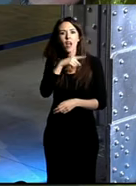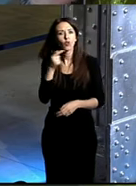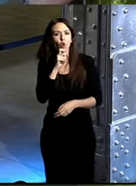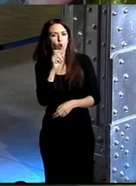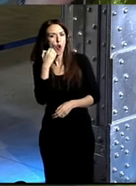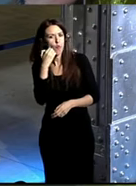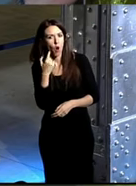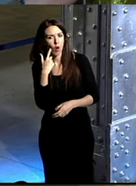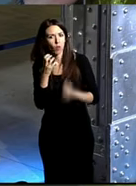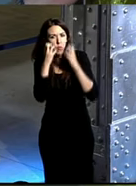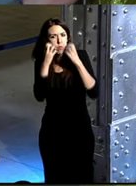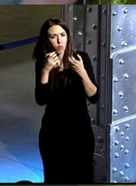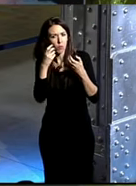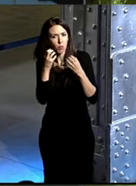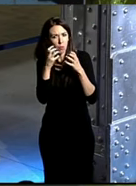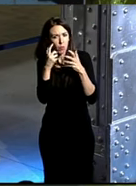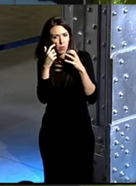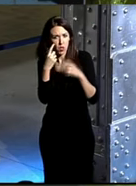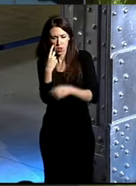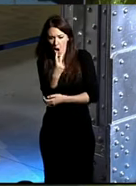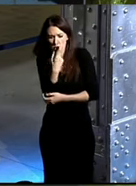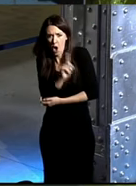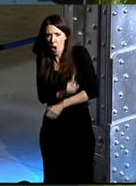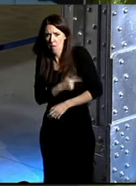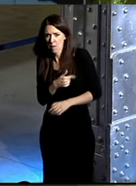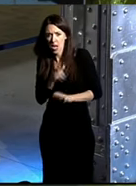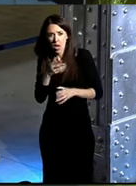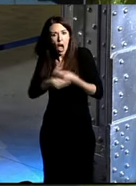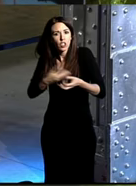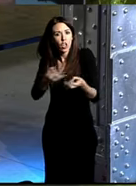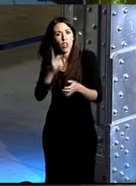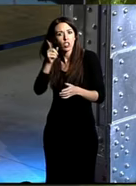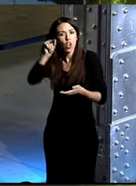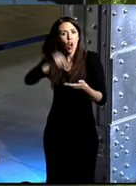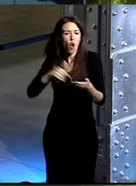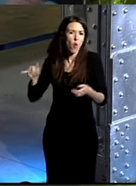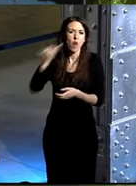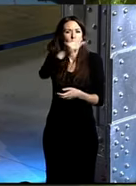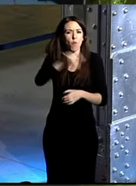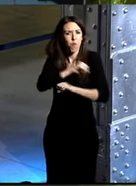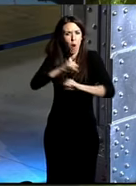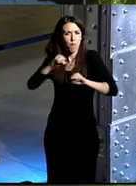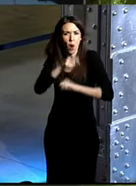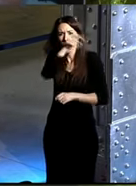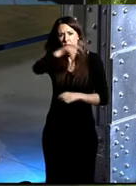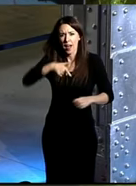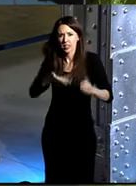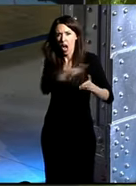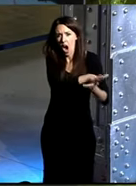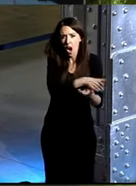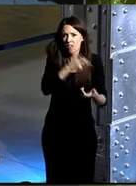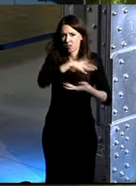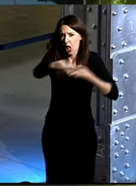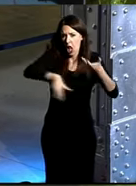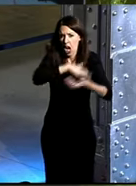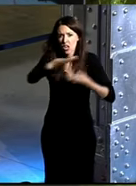Putin, haciendo pucheros. Dice, a mí no me miren. ¿Qué había hecho el hombre? Nada, había mandado un montón de aviones a bombardear un montón de gente, a hacer